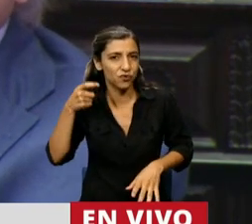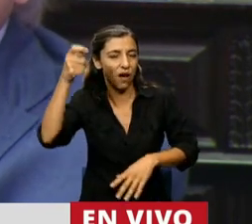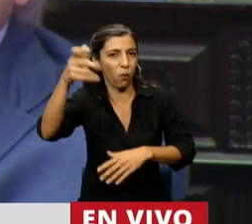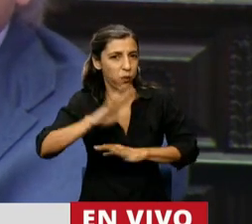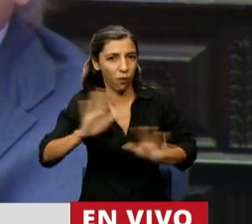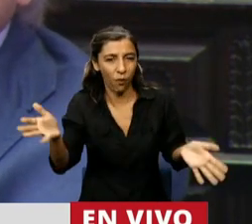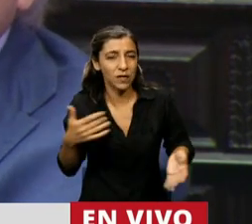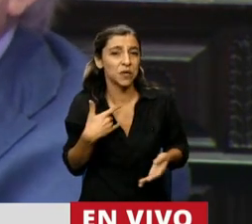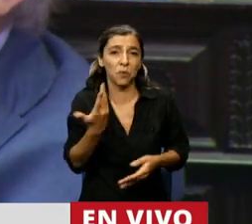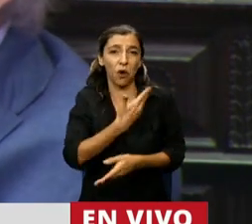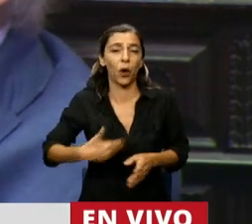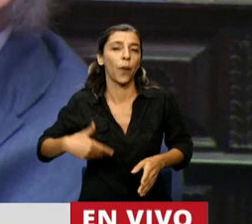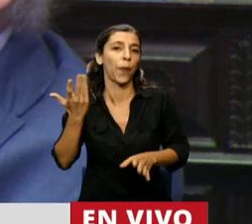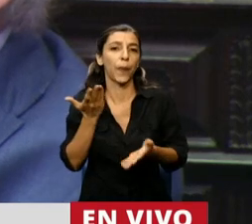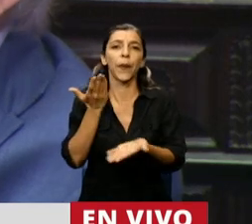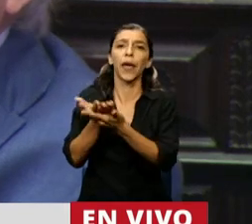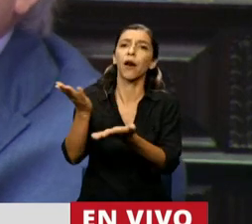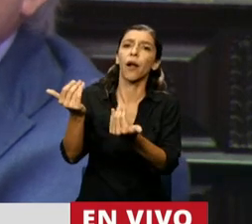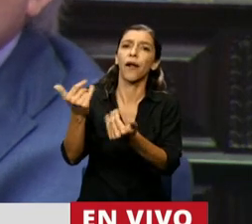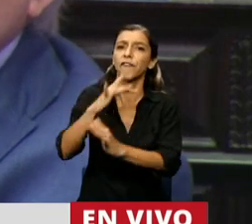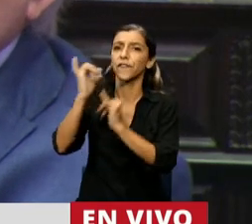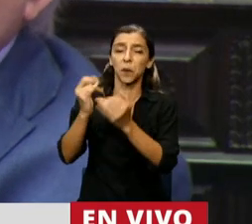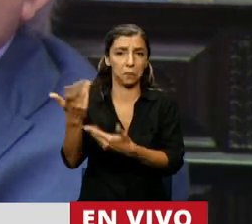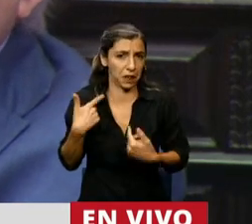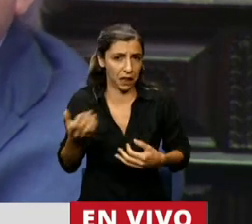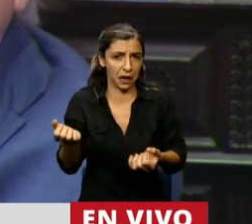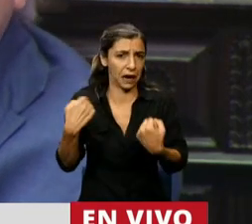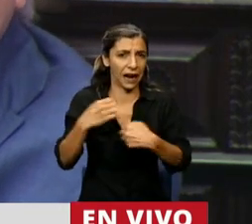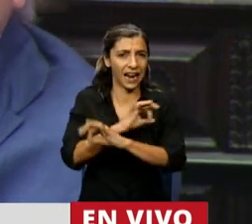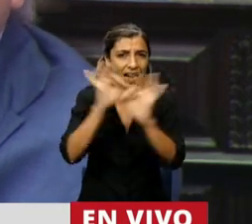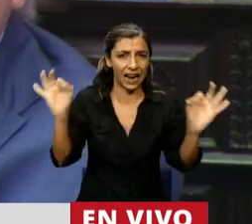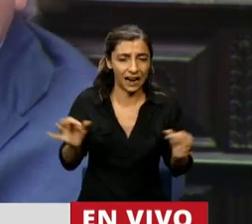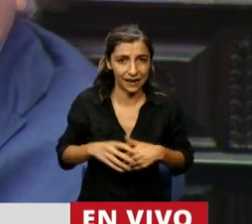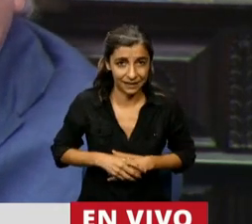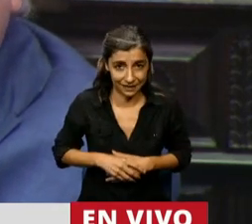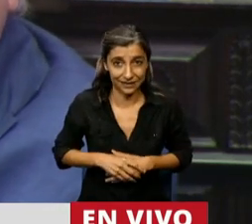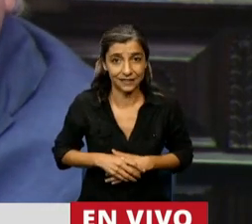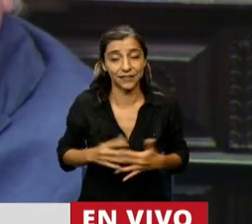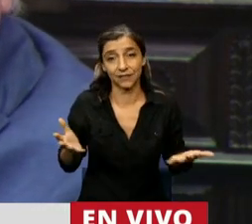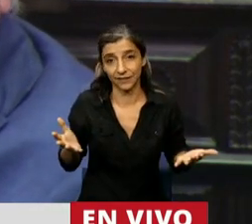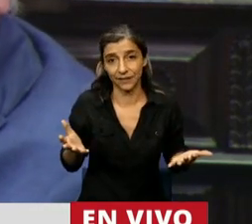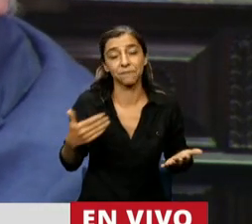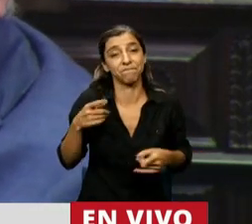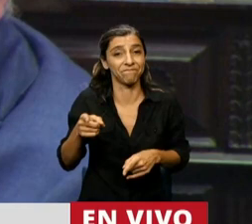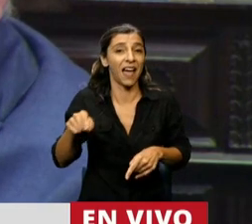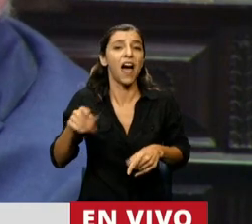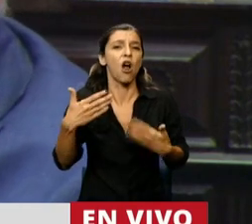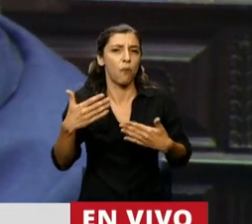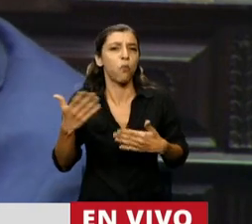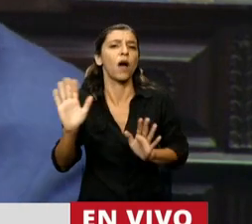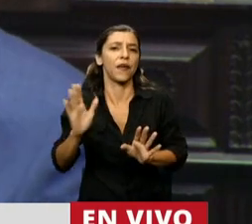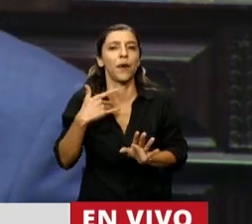los pedidos de informes no los contesta sólo lo hizo en la historia general de la nación acá a través de su presidente el licenciado el doctor jesús